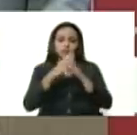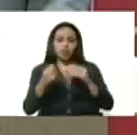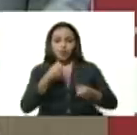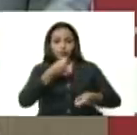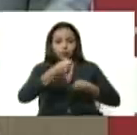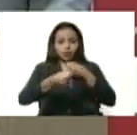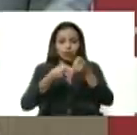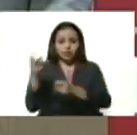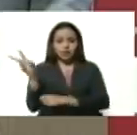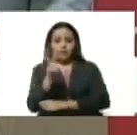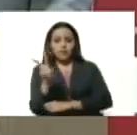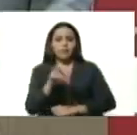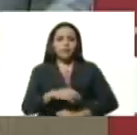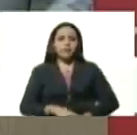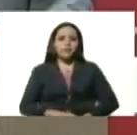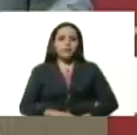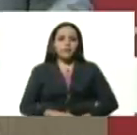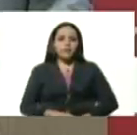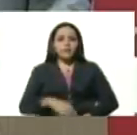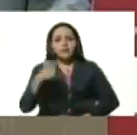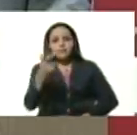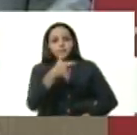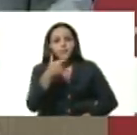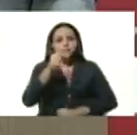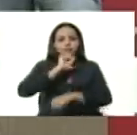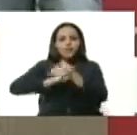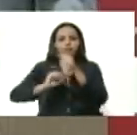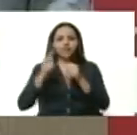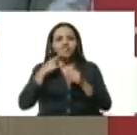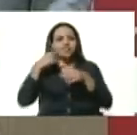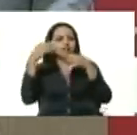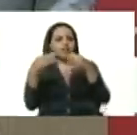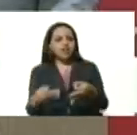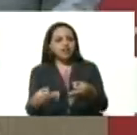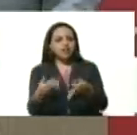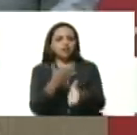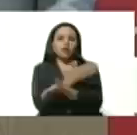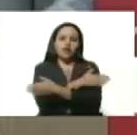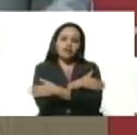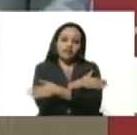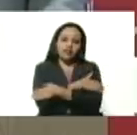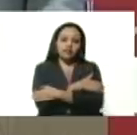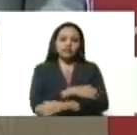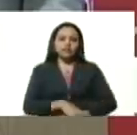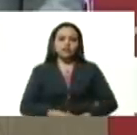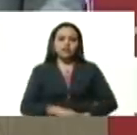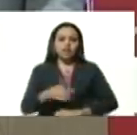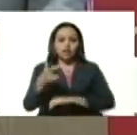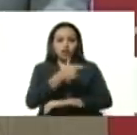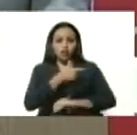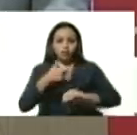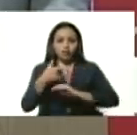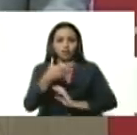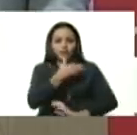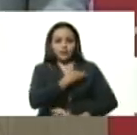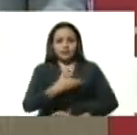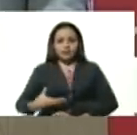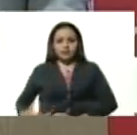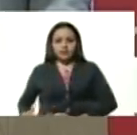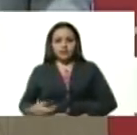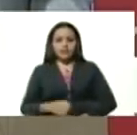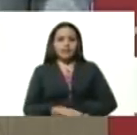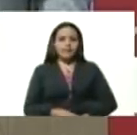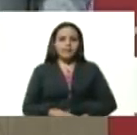manera permanente en busca y defensa de la verdad, un abrazo del gobierno del presidente Nicolás